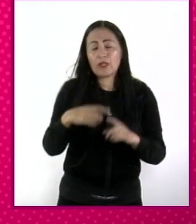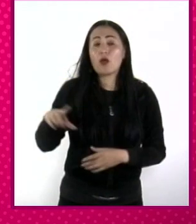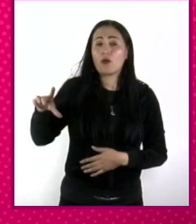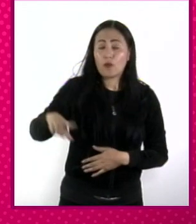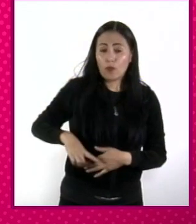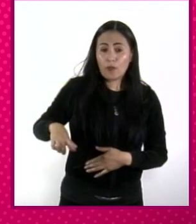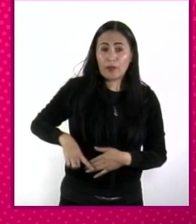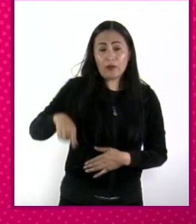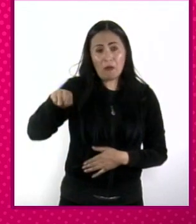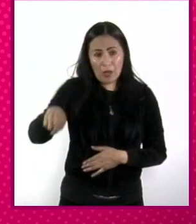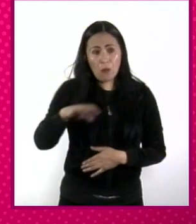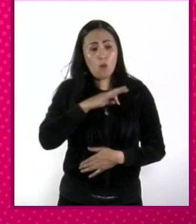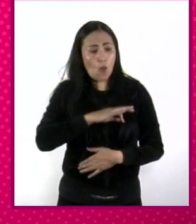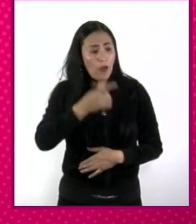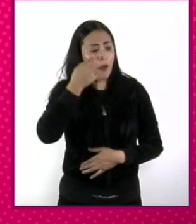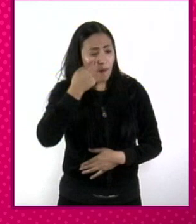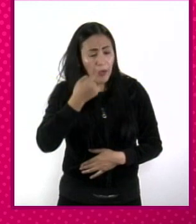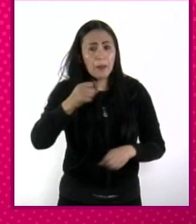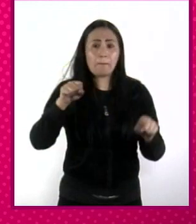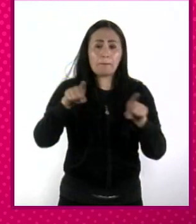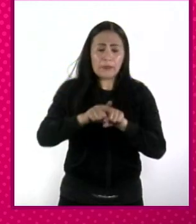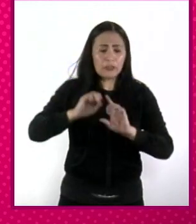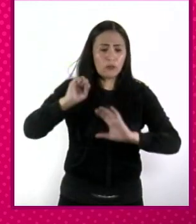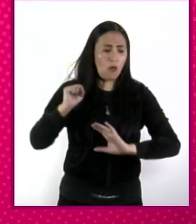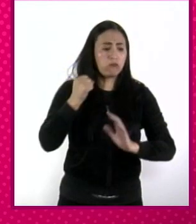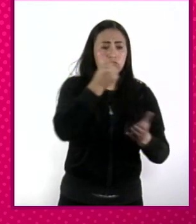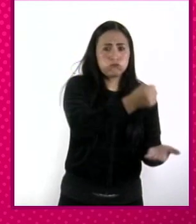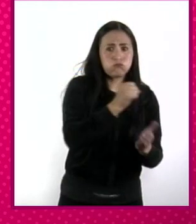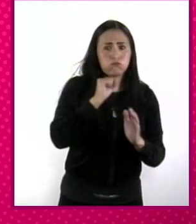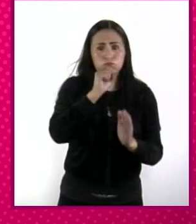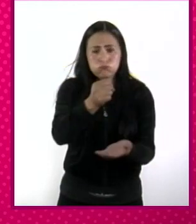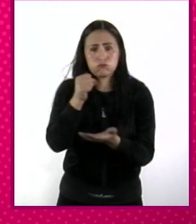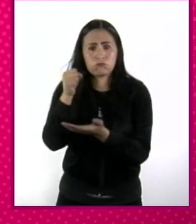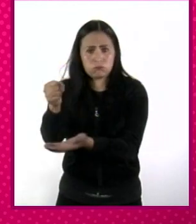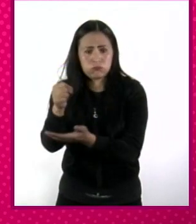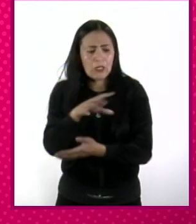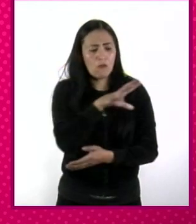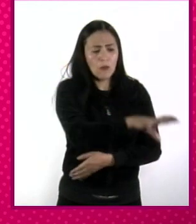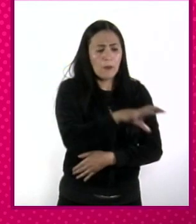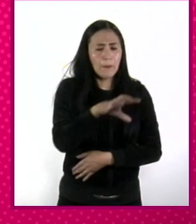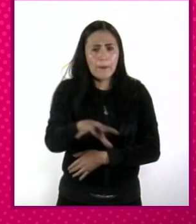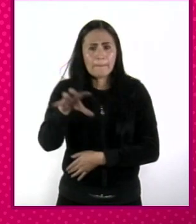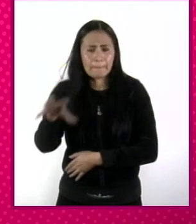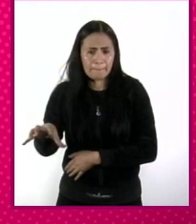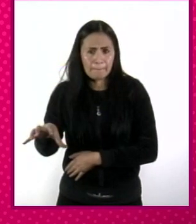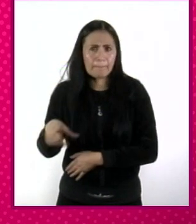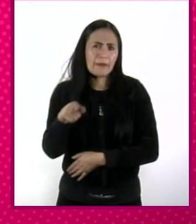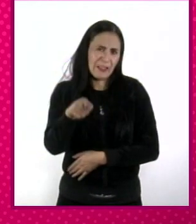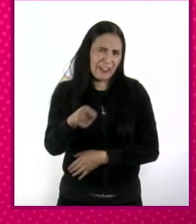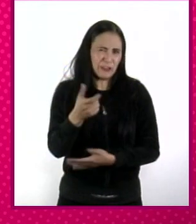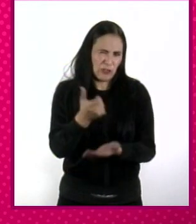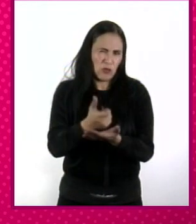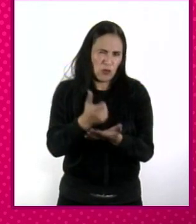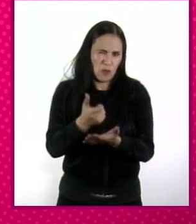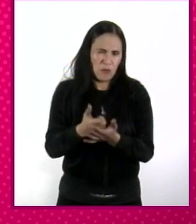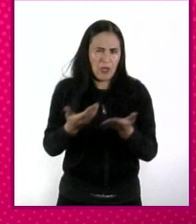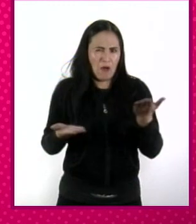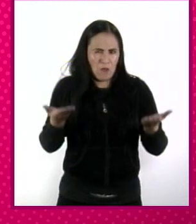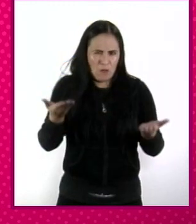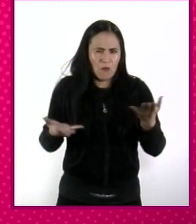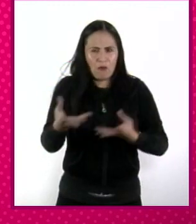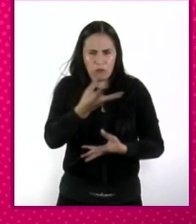pueda invertir en sectores económicos, principalmente los que sostienen a la economía en su